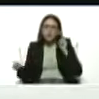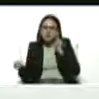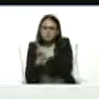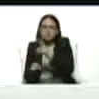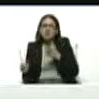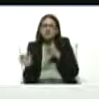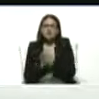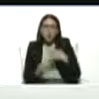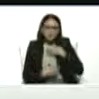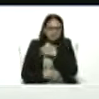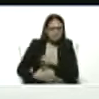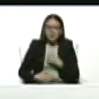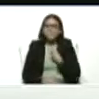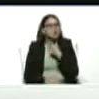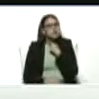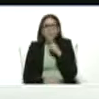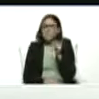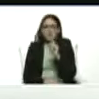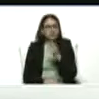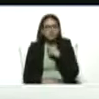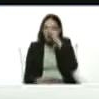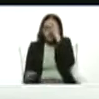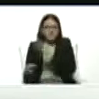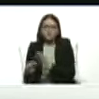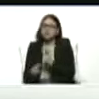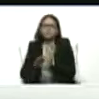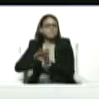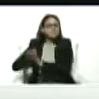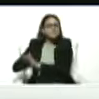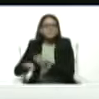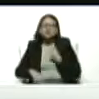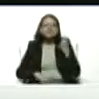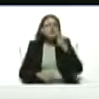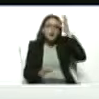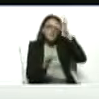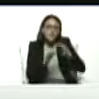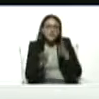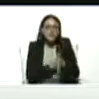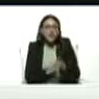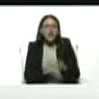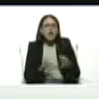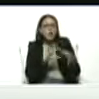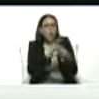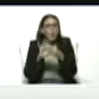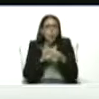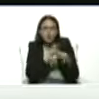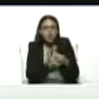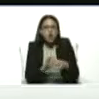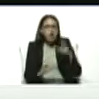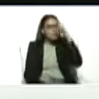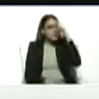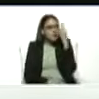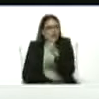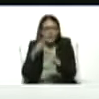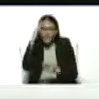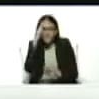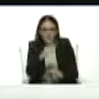venganza. Creo en la unión, en el consenso, en el respeto a las